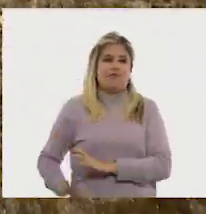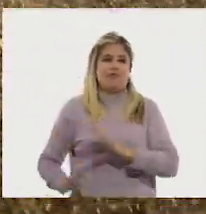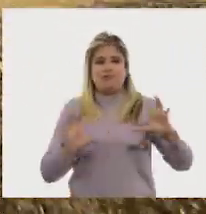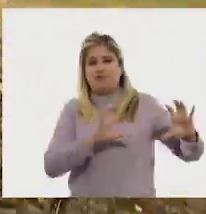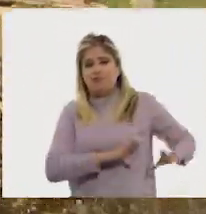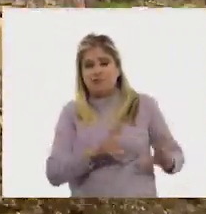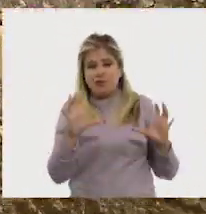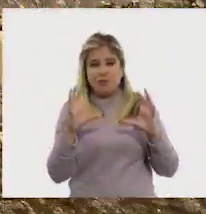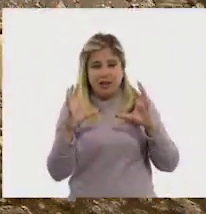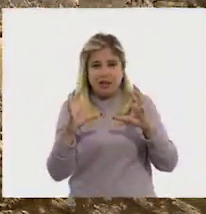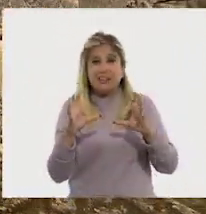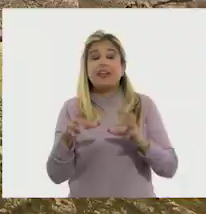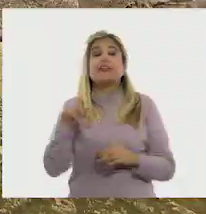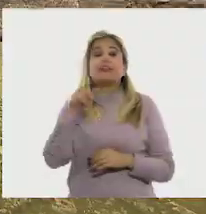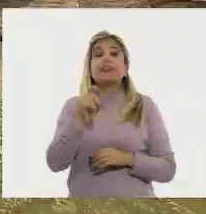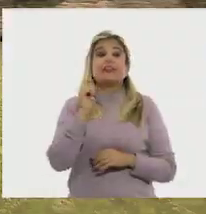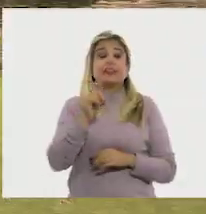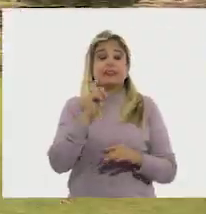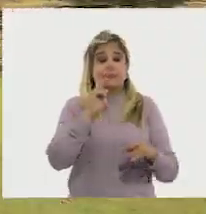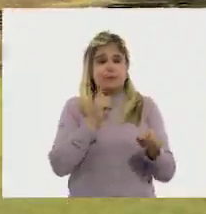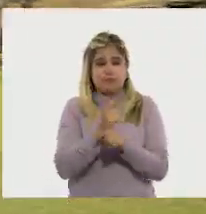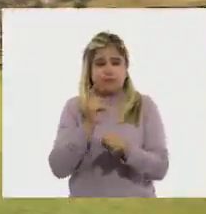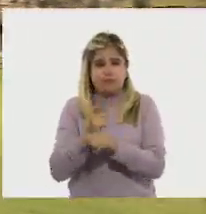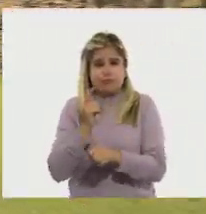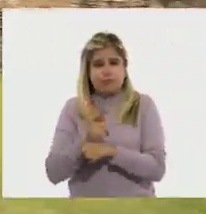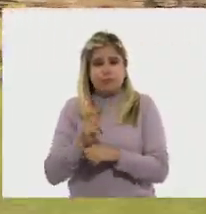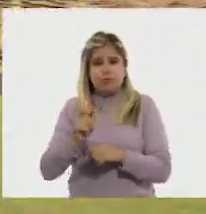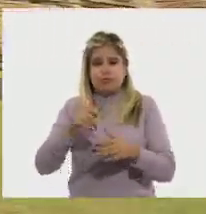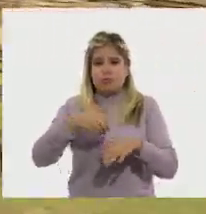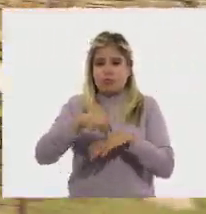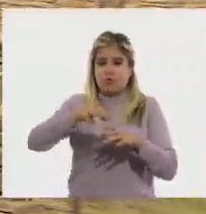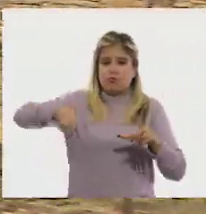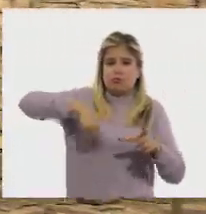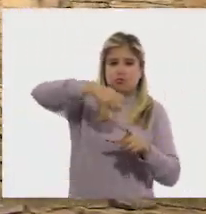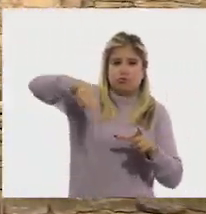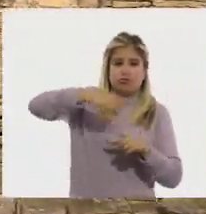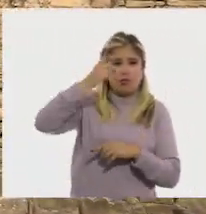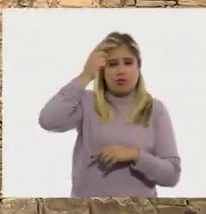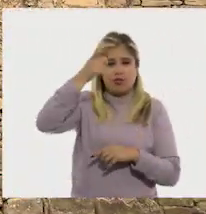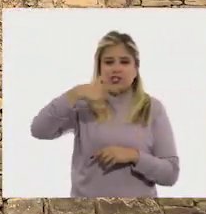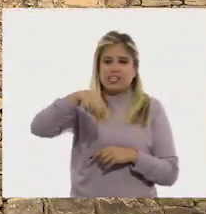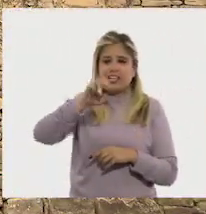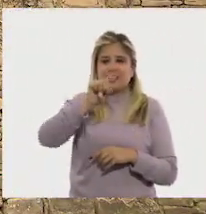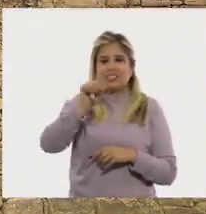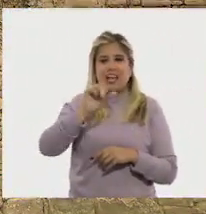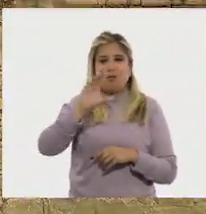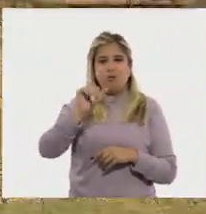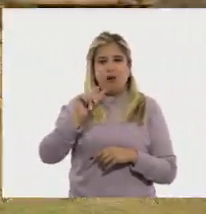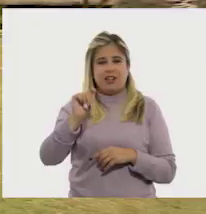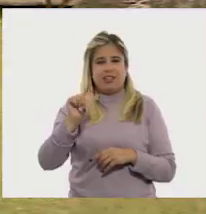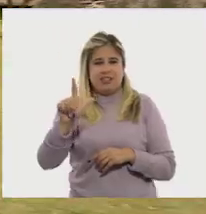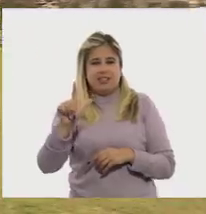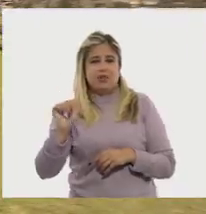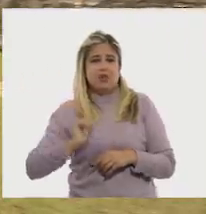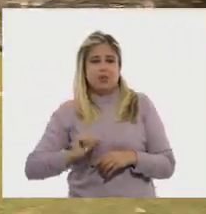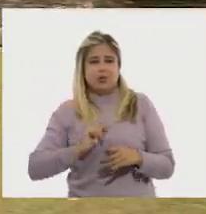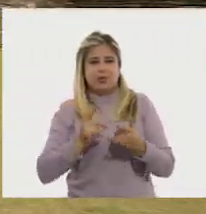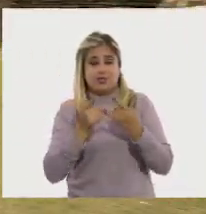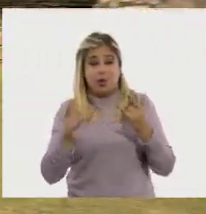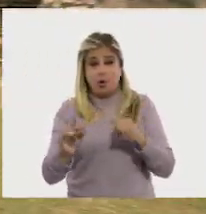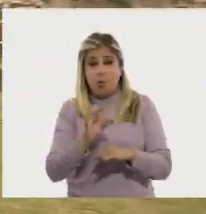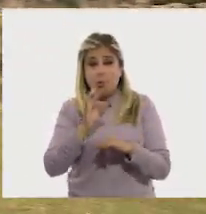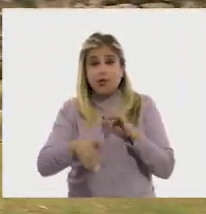Gran Jicalcoliuqui se identifica por un muro en espiral emblemático del dios Quetzalcóatl. Y por